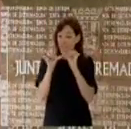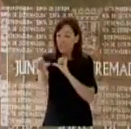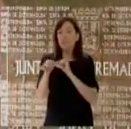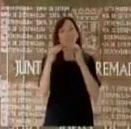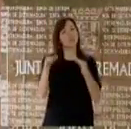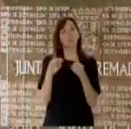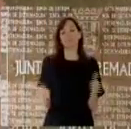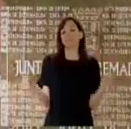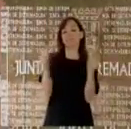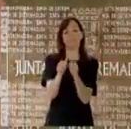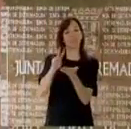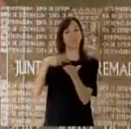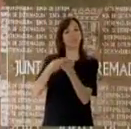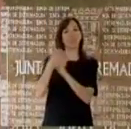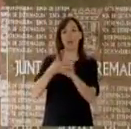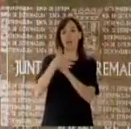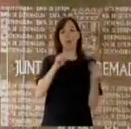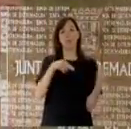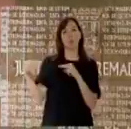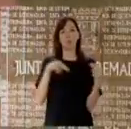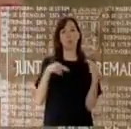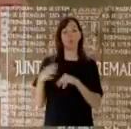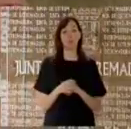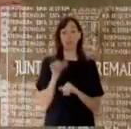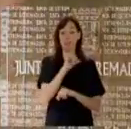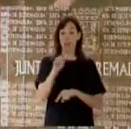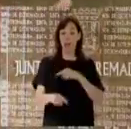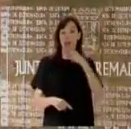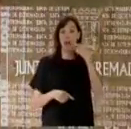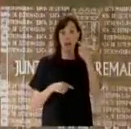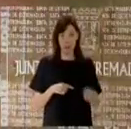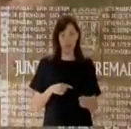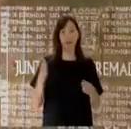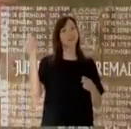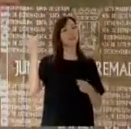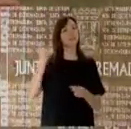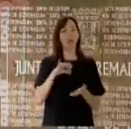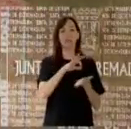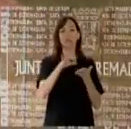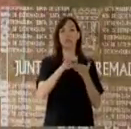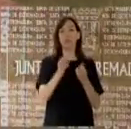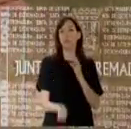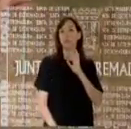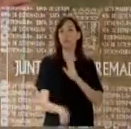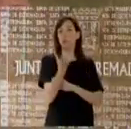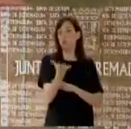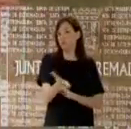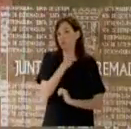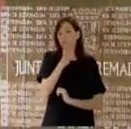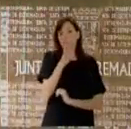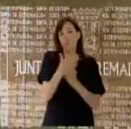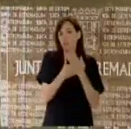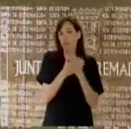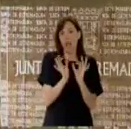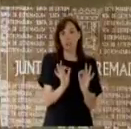interpretación de lenguaje de signos y a partir de la semana que viene, un desfase de una semana en la puesta en marcha de este servicio con otra por una cuestión meramente